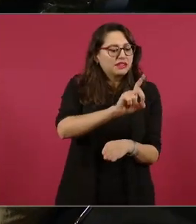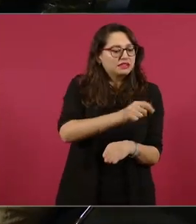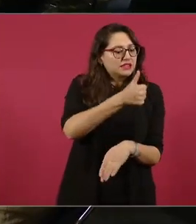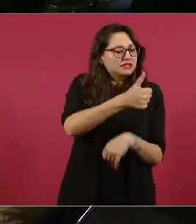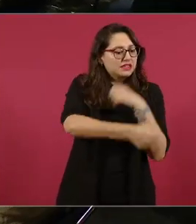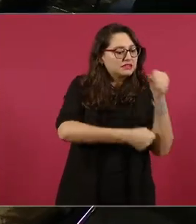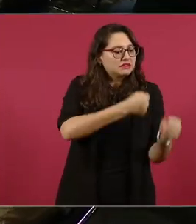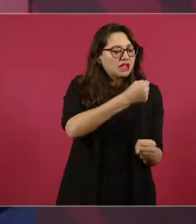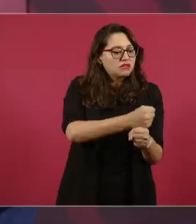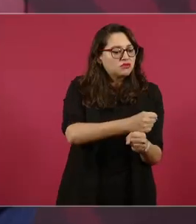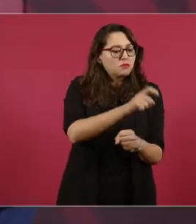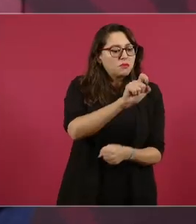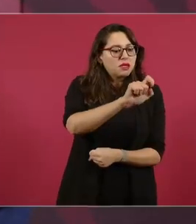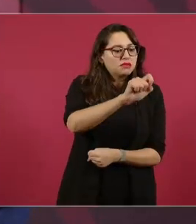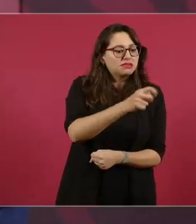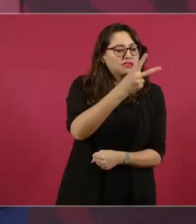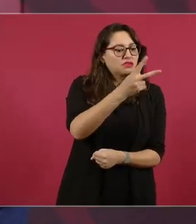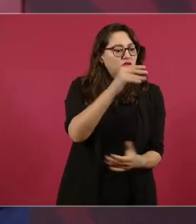36 años